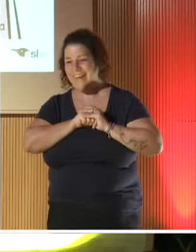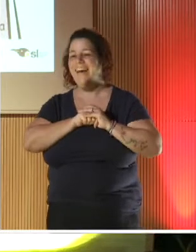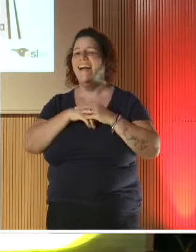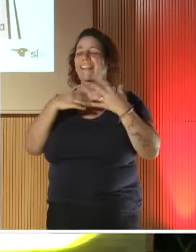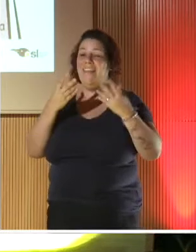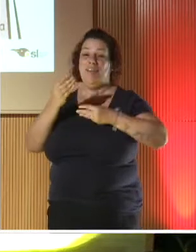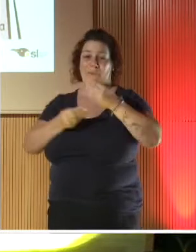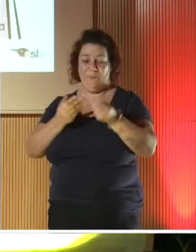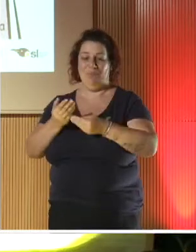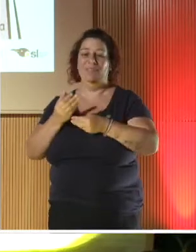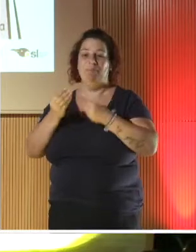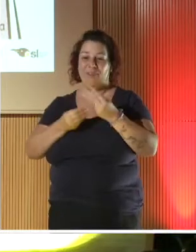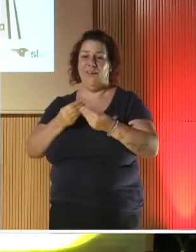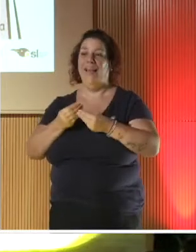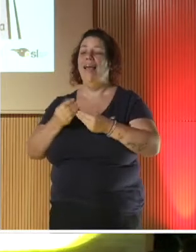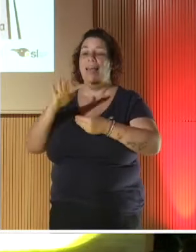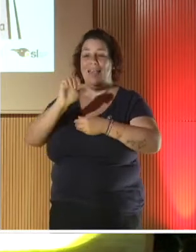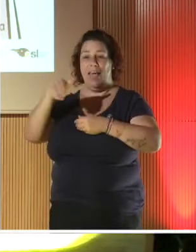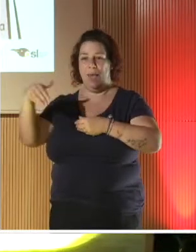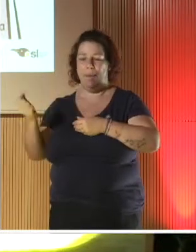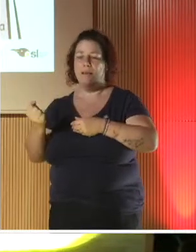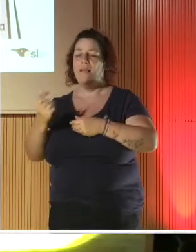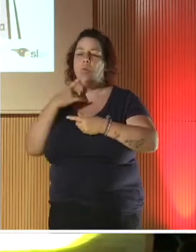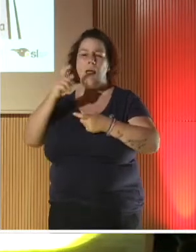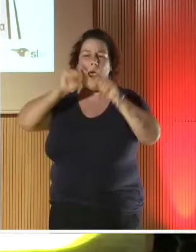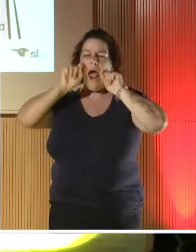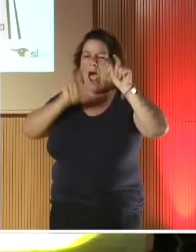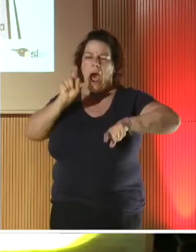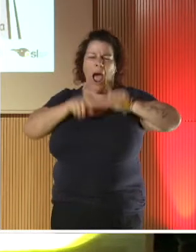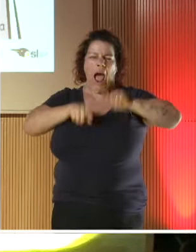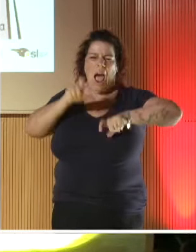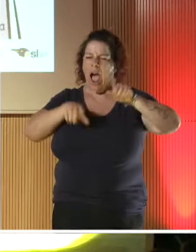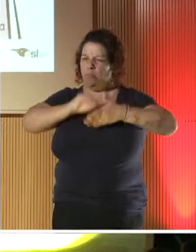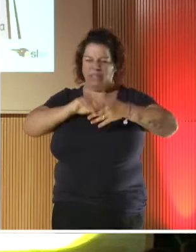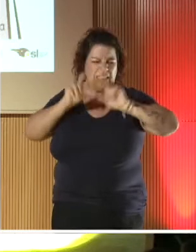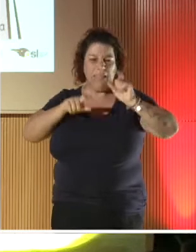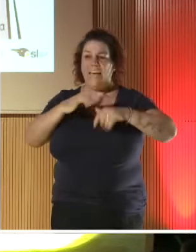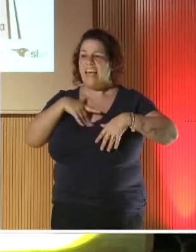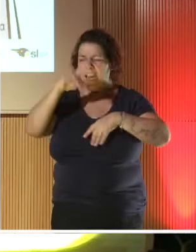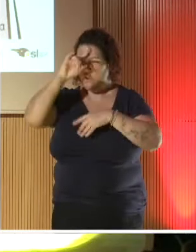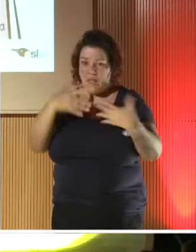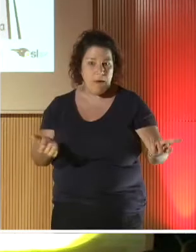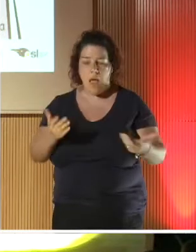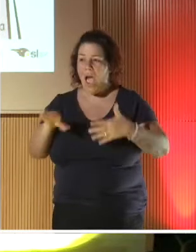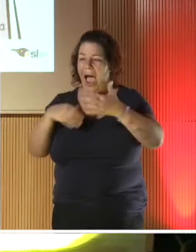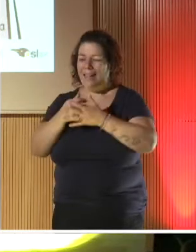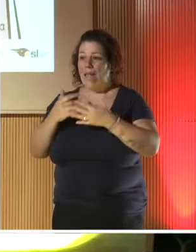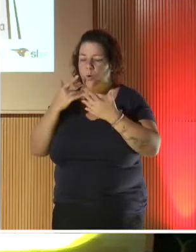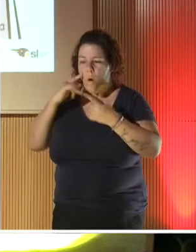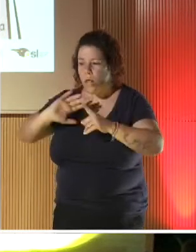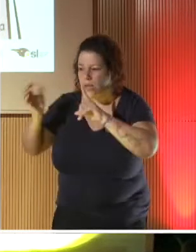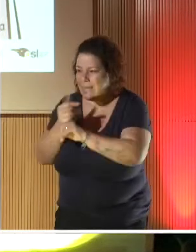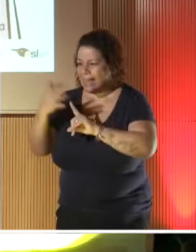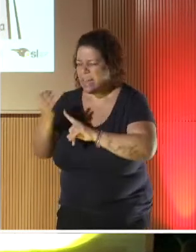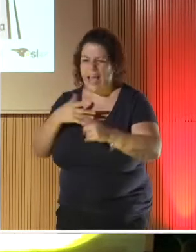Entonces, ¿qué pasó? Pues mira, pasó lo siguiente. Emma tenía muchas rabietas, muchísimas rabietas. No sabíamos lo que quería y hasta que conseguía adivinar qué es lo que quería,